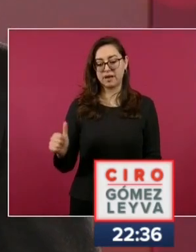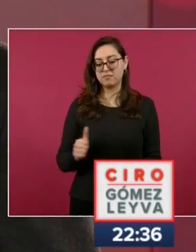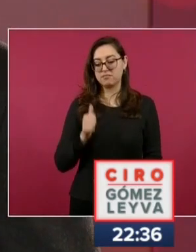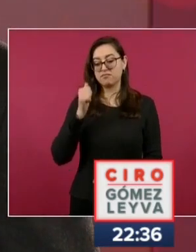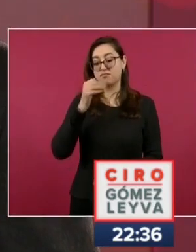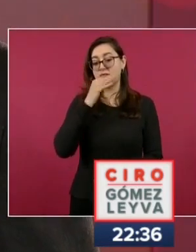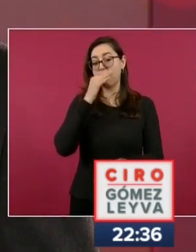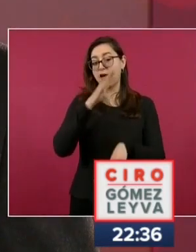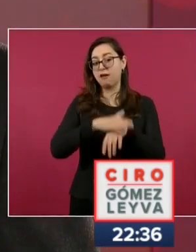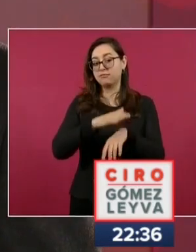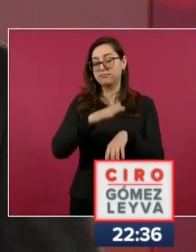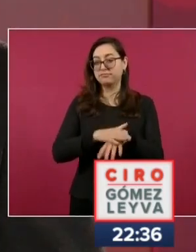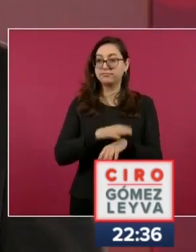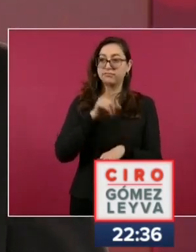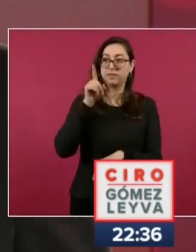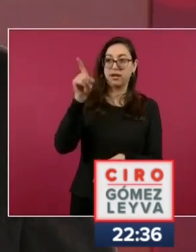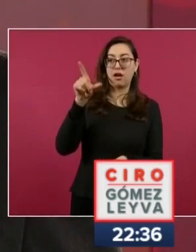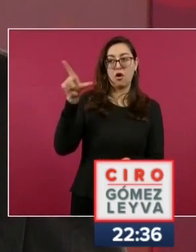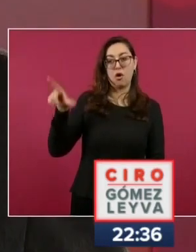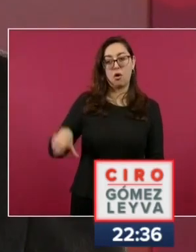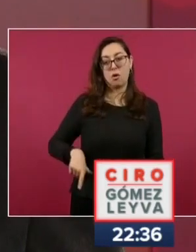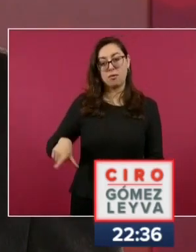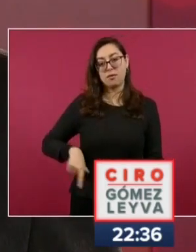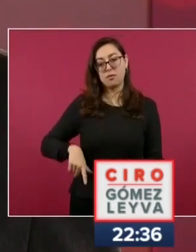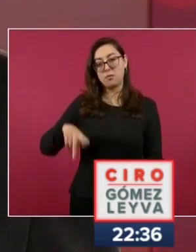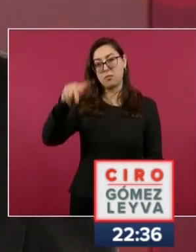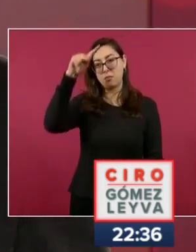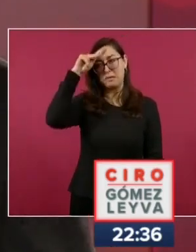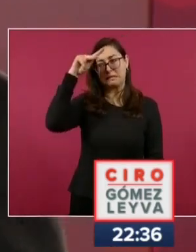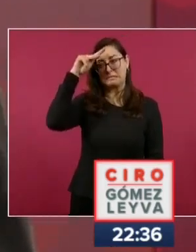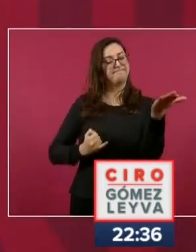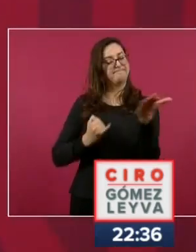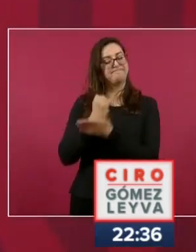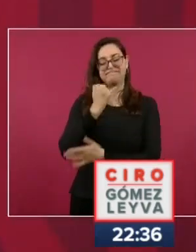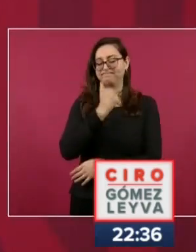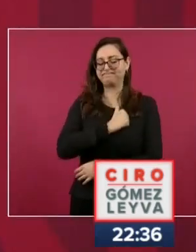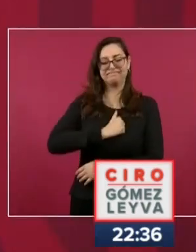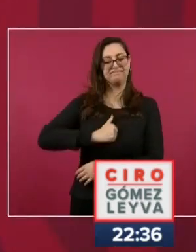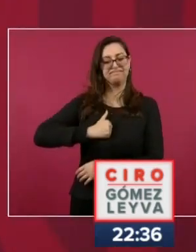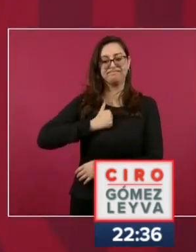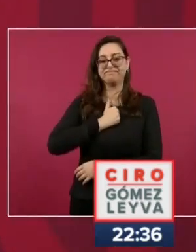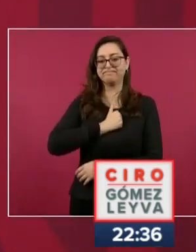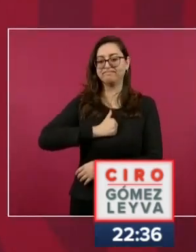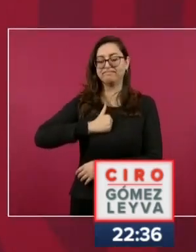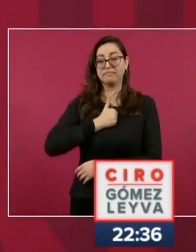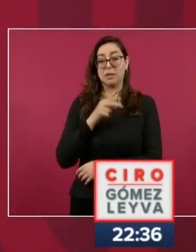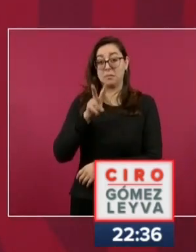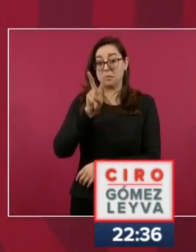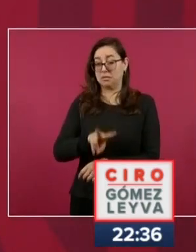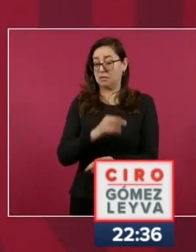Perú, un gobierno muy cuestionado en su conjunto